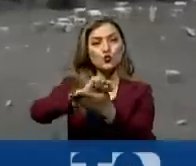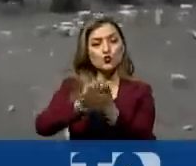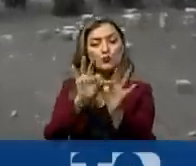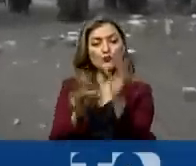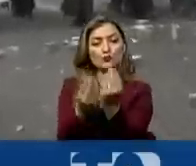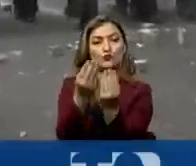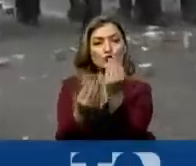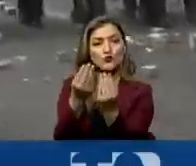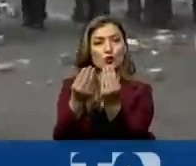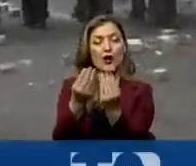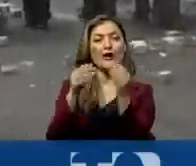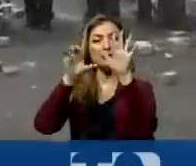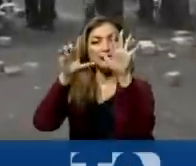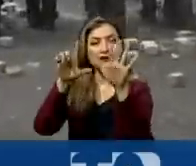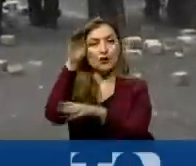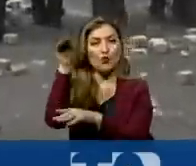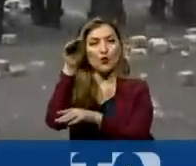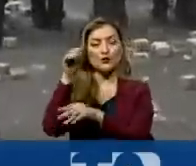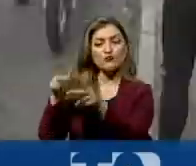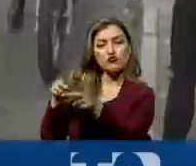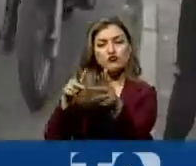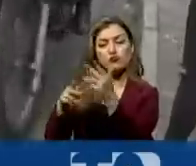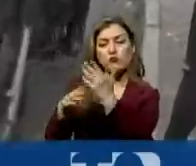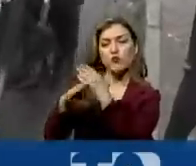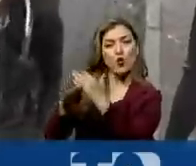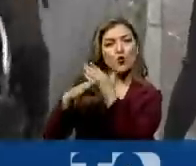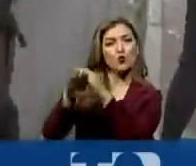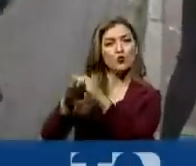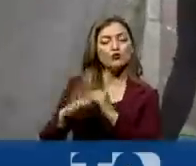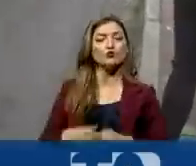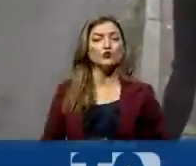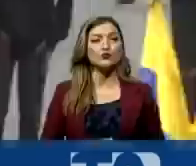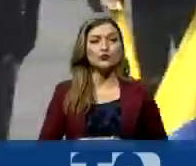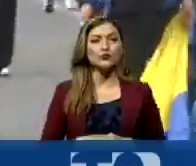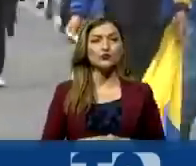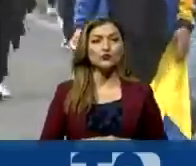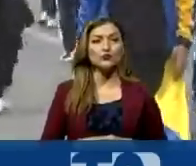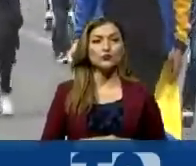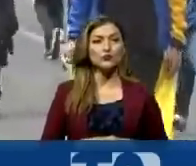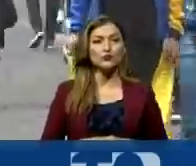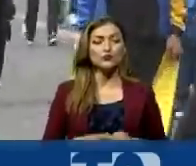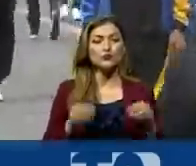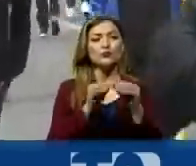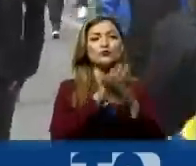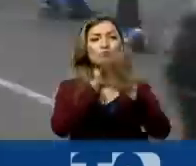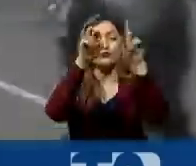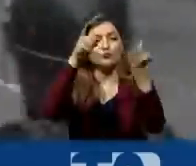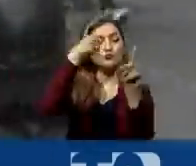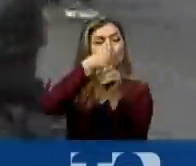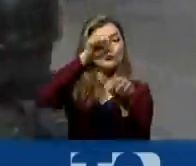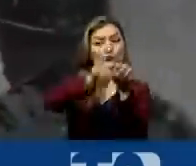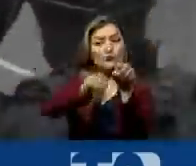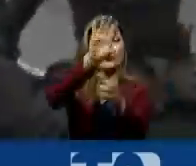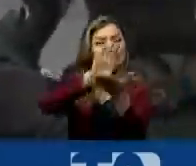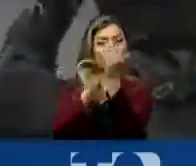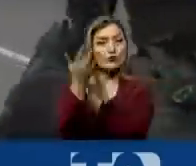trasladar a pacientes debido a la protesta y esos este tipo de actos también sumados los actos vandálicos que se vieron en el centro